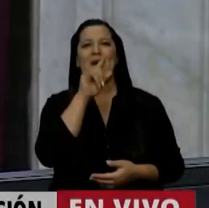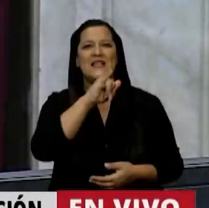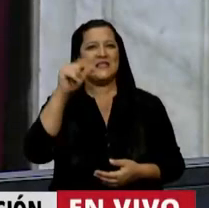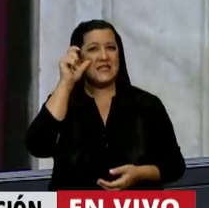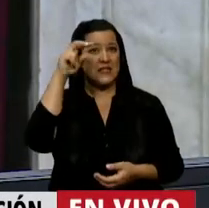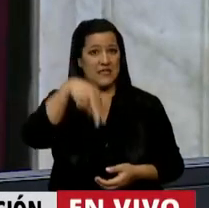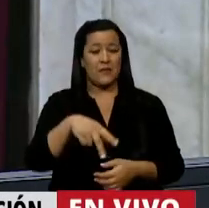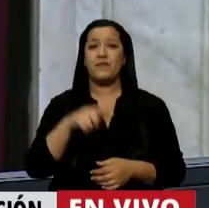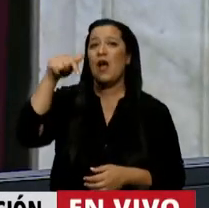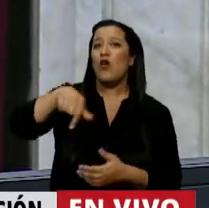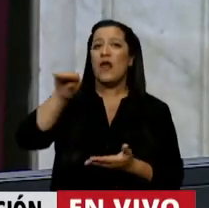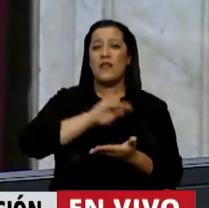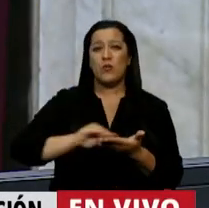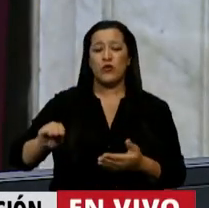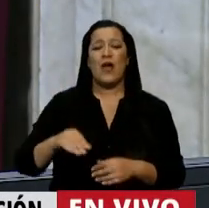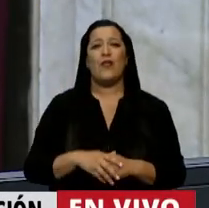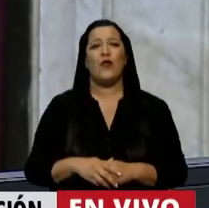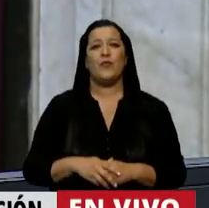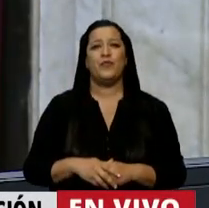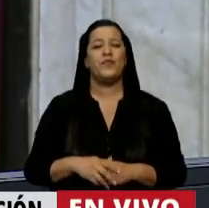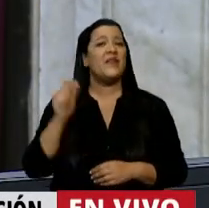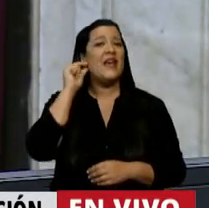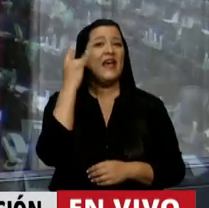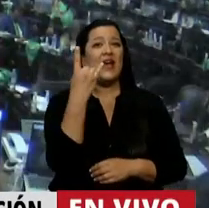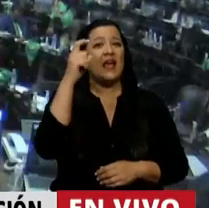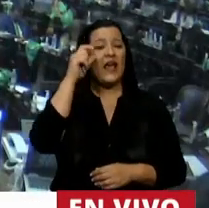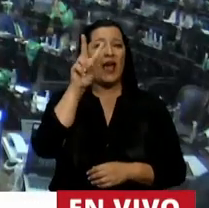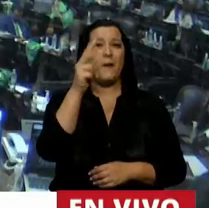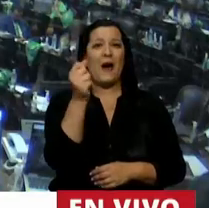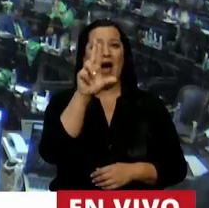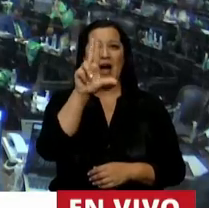el uso de la palabra el diputado Francisco Guevara.